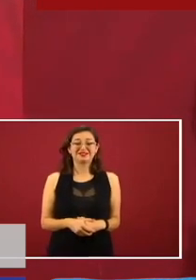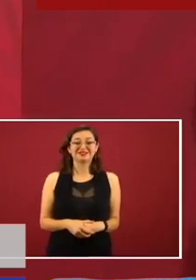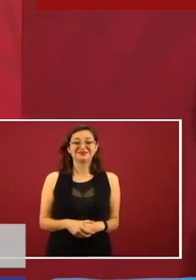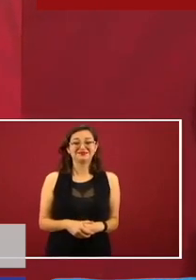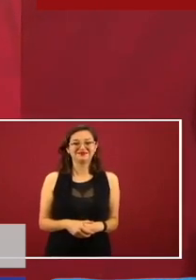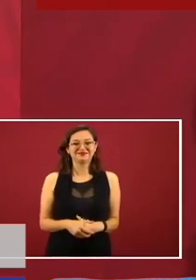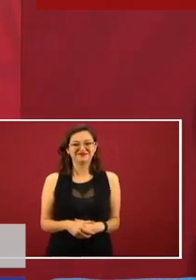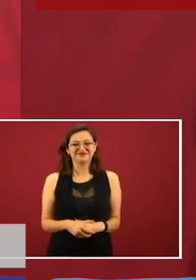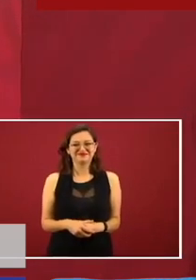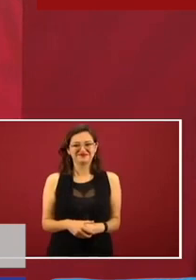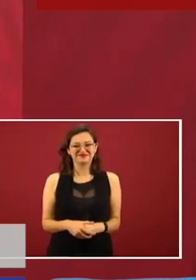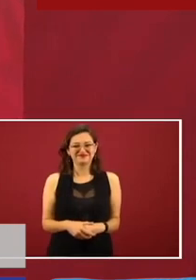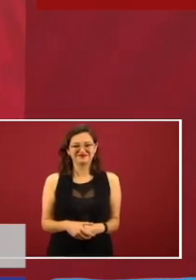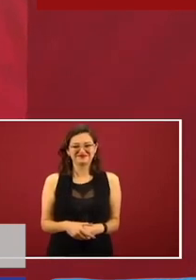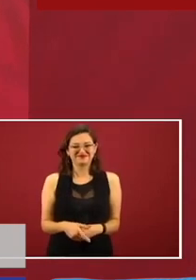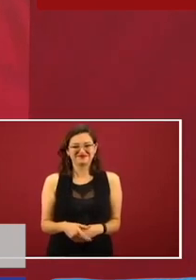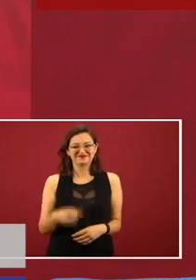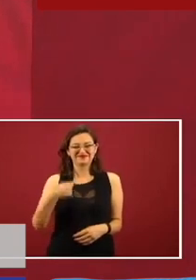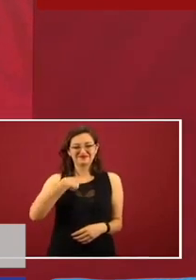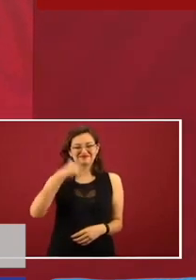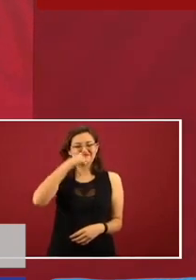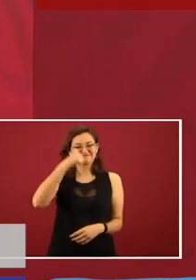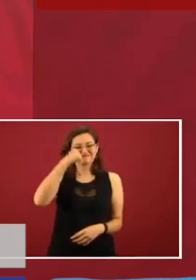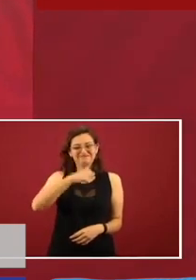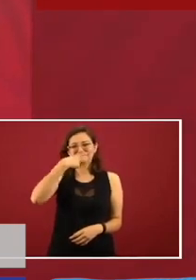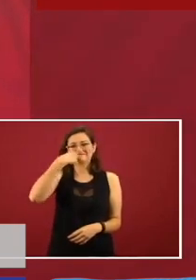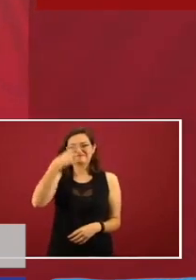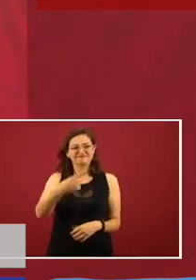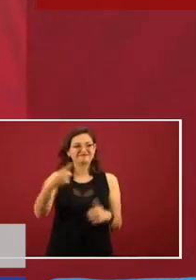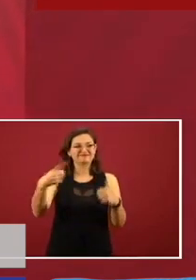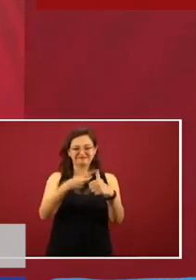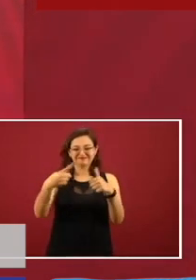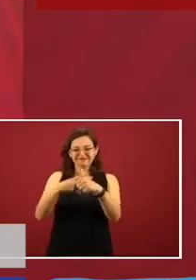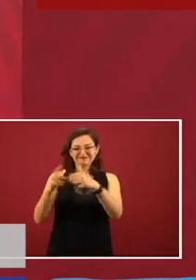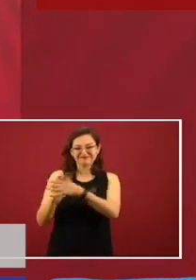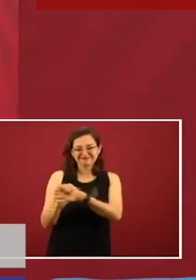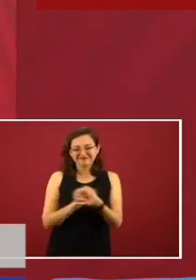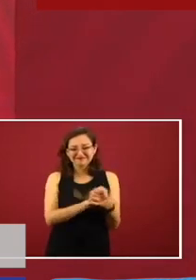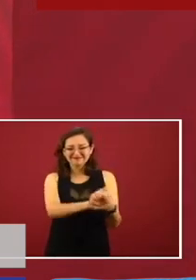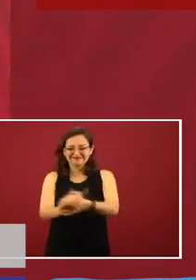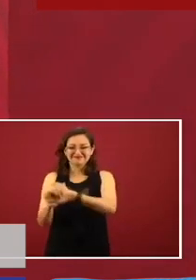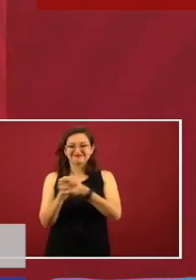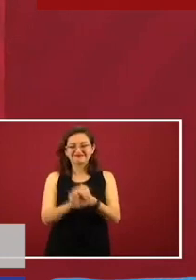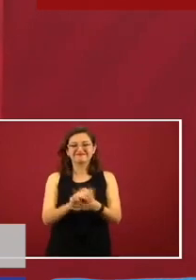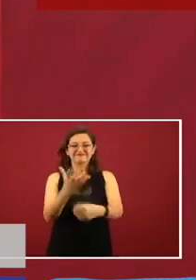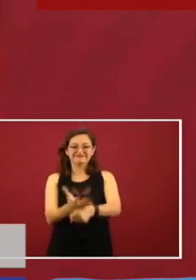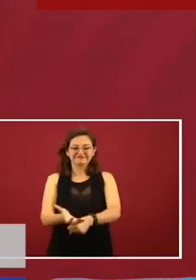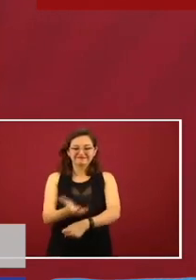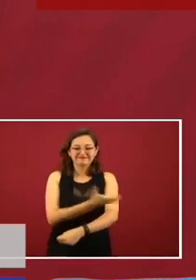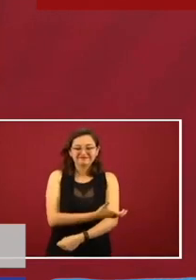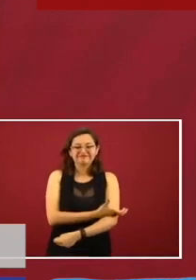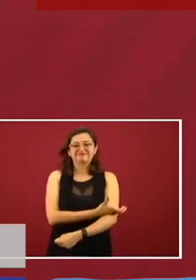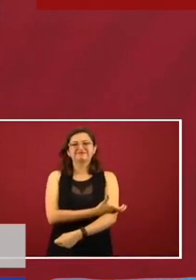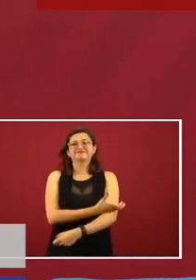Señala que las grandes potencias tienen que ayudar para establecer una tregua y no cerrar fronteras con políticas arancelarias unilaterales. También comentó